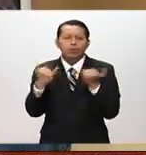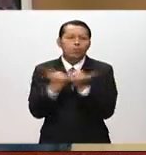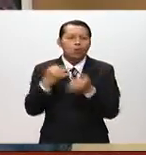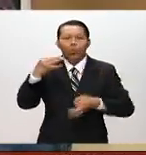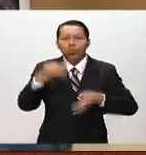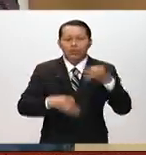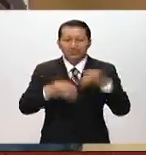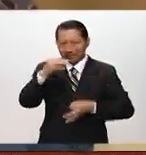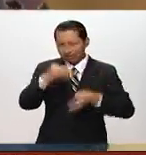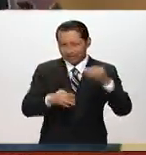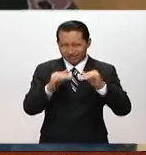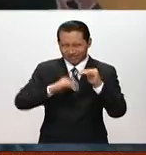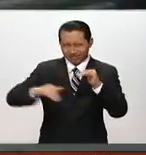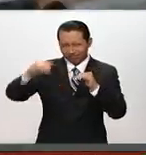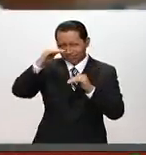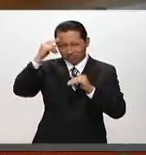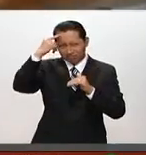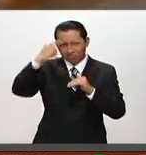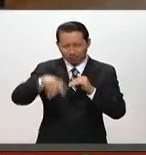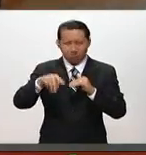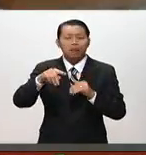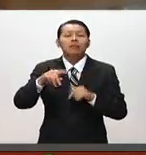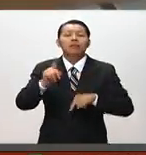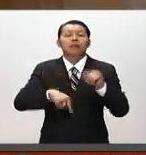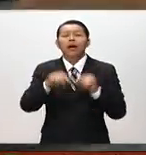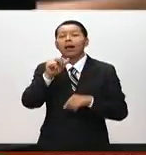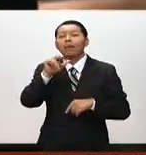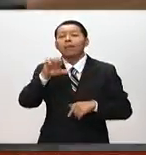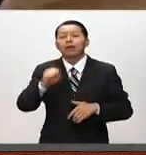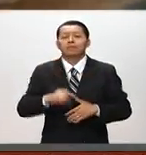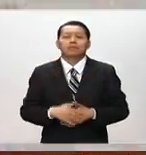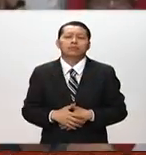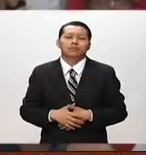que buscan abolir el derecho a la aportación de armas.